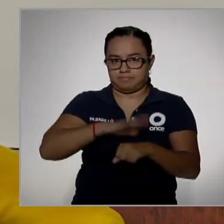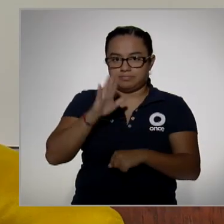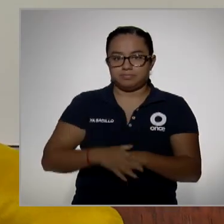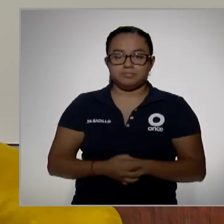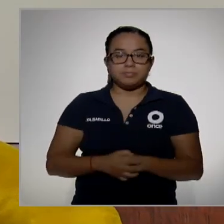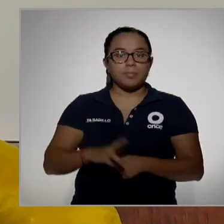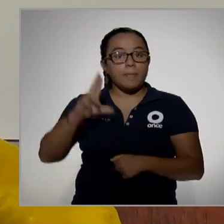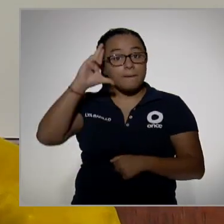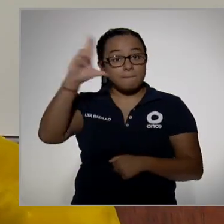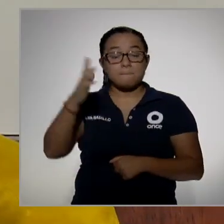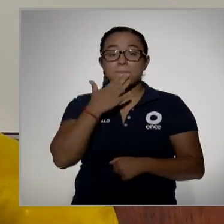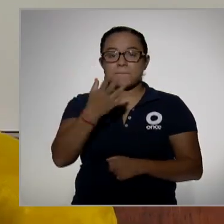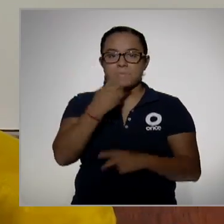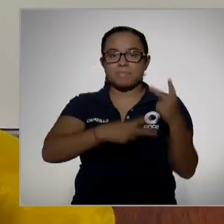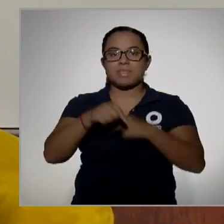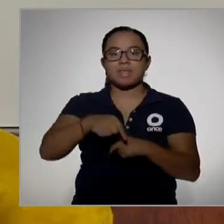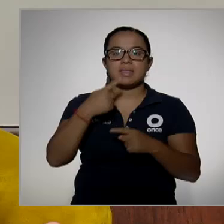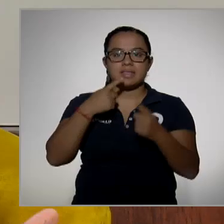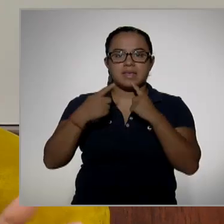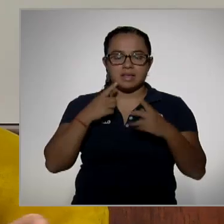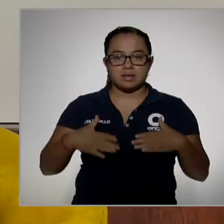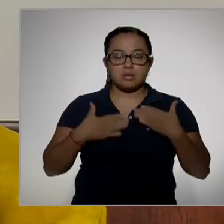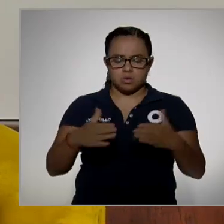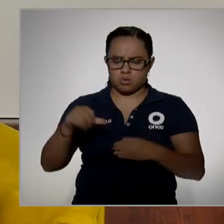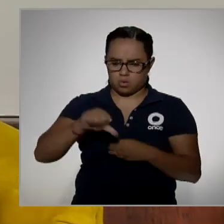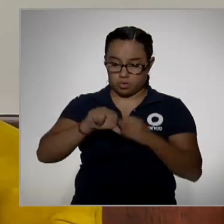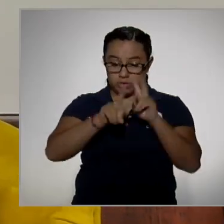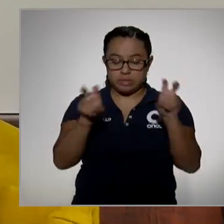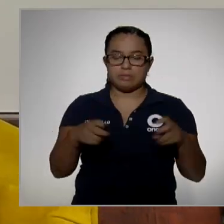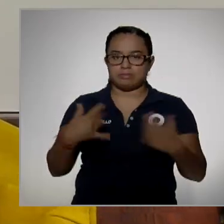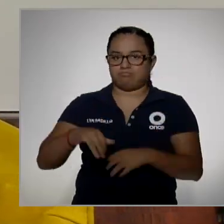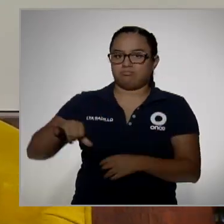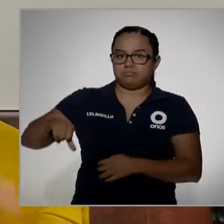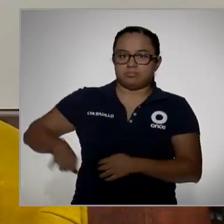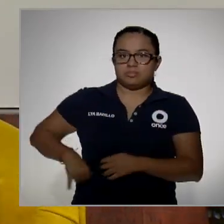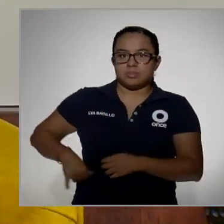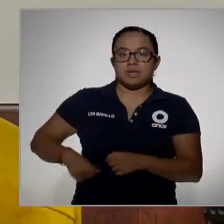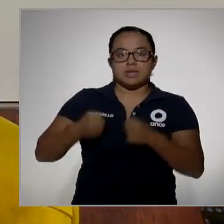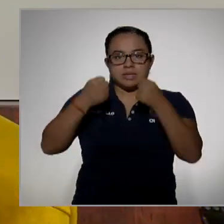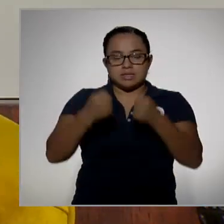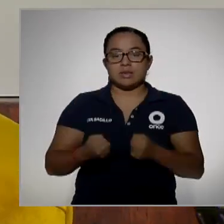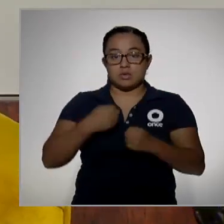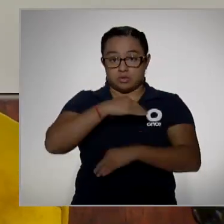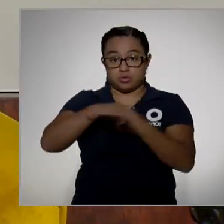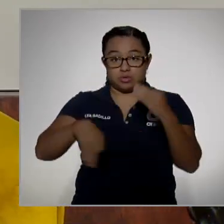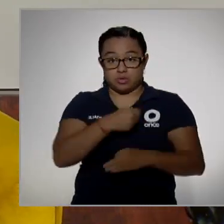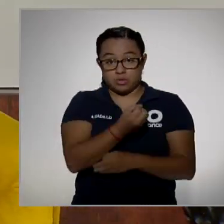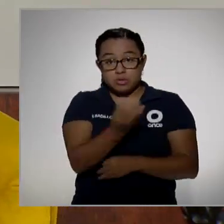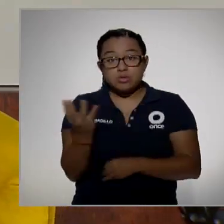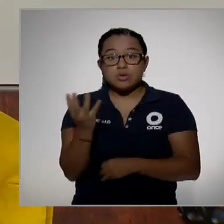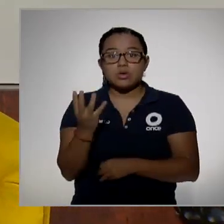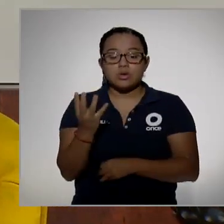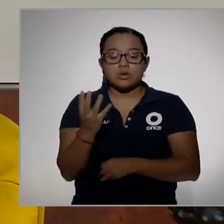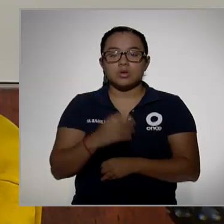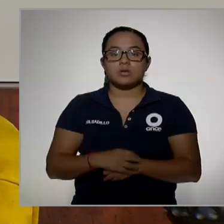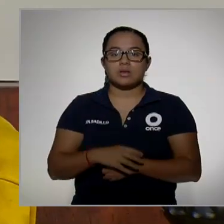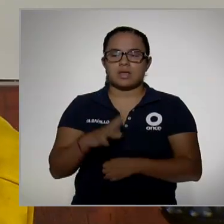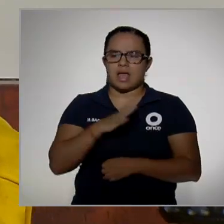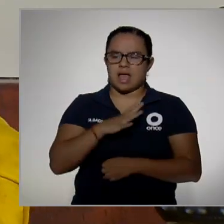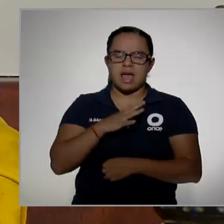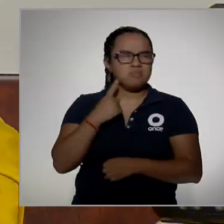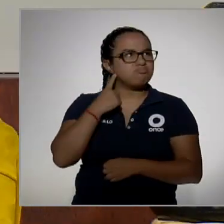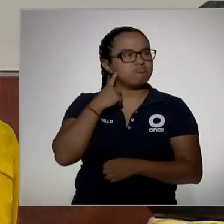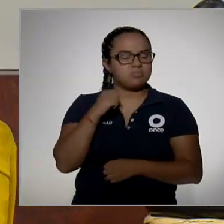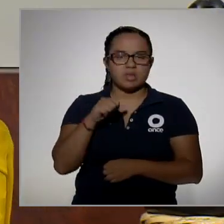hola bienvenidos a diálogos en confianza el tema de hoy es un tema muy interesante que estoy seguro que todos ustedes en cannes han oído el término anemia